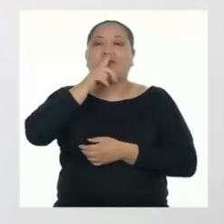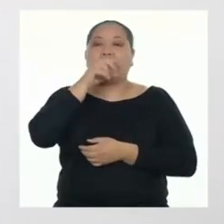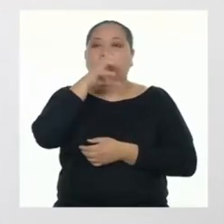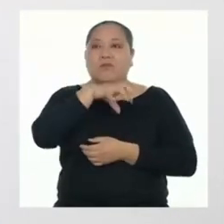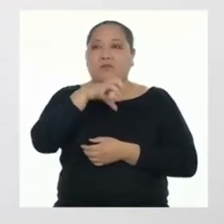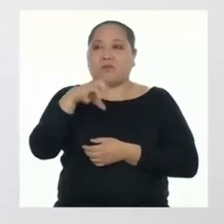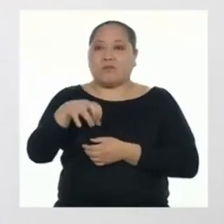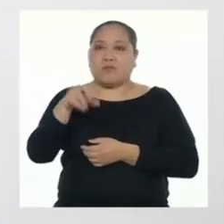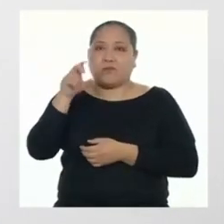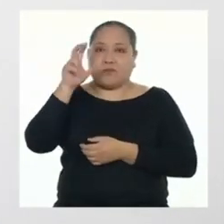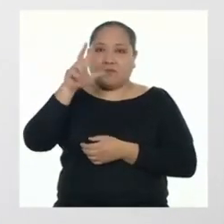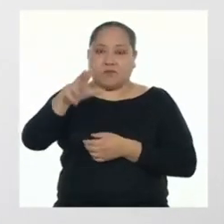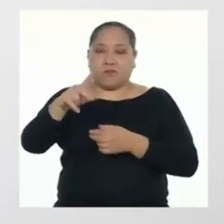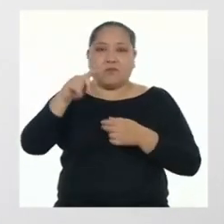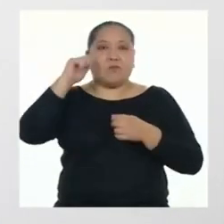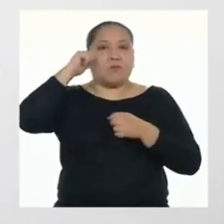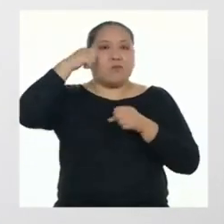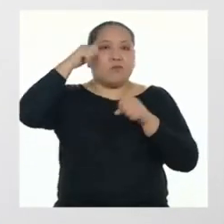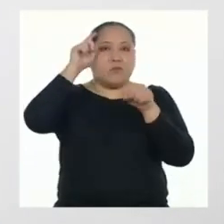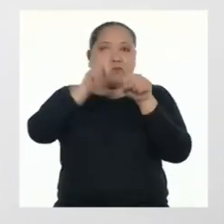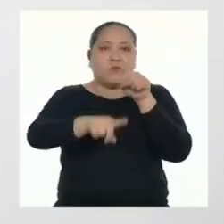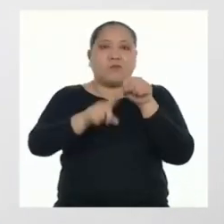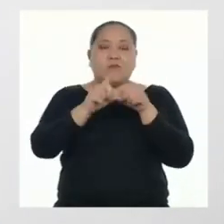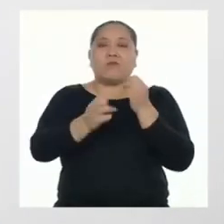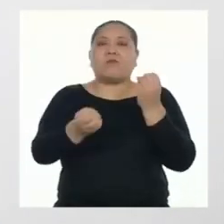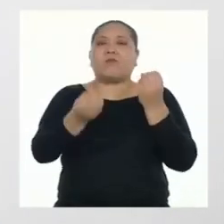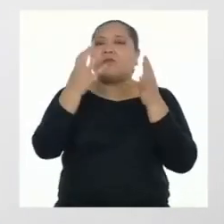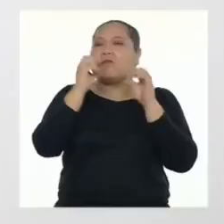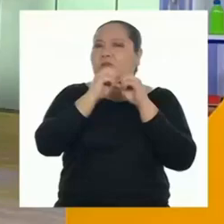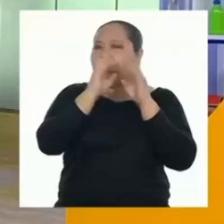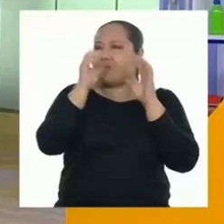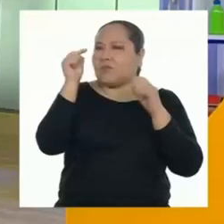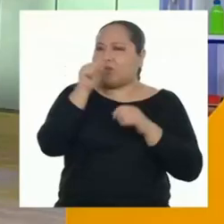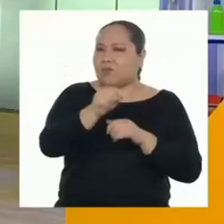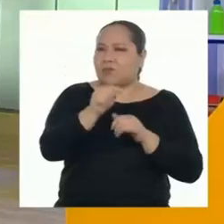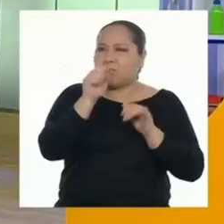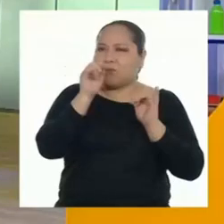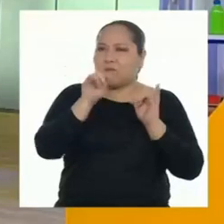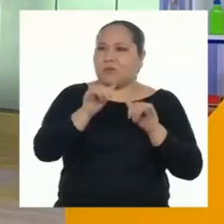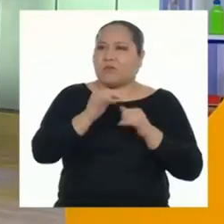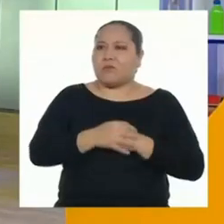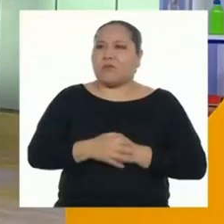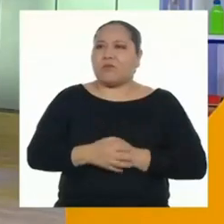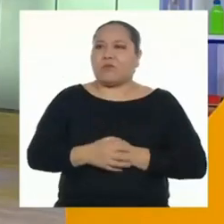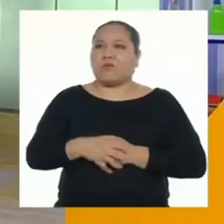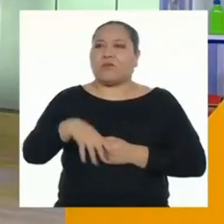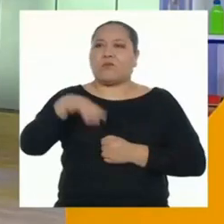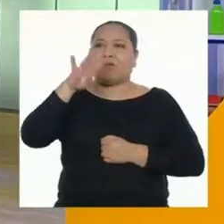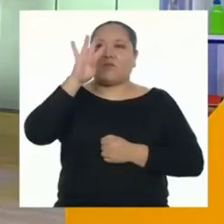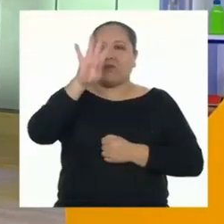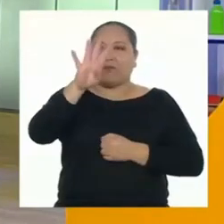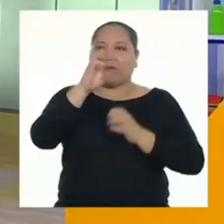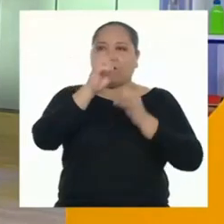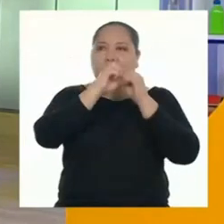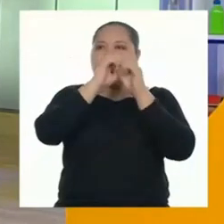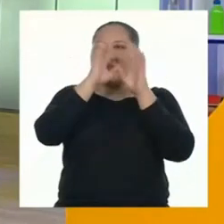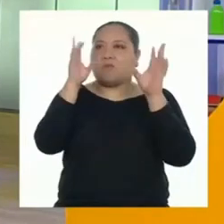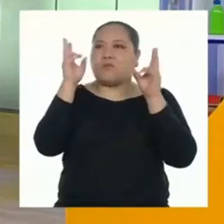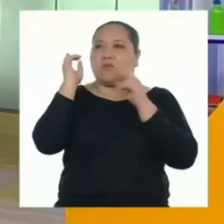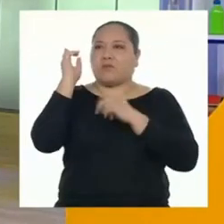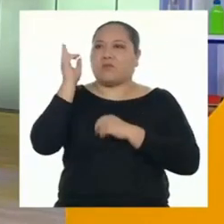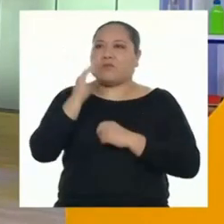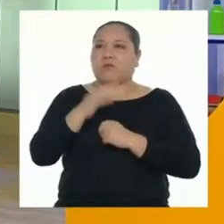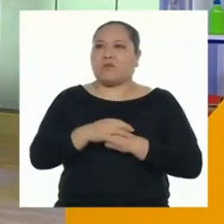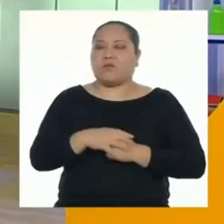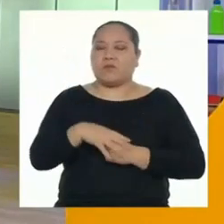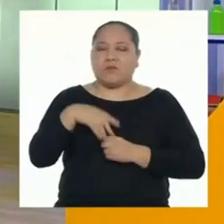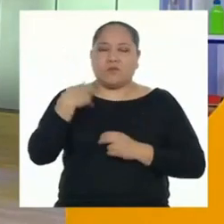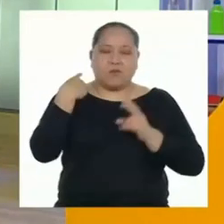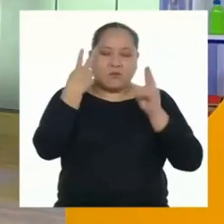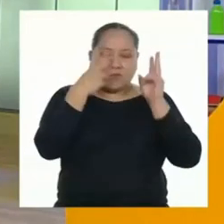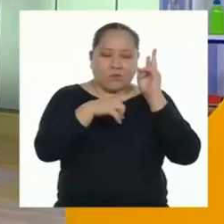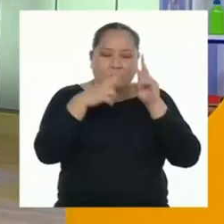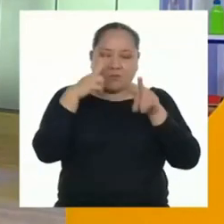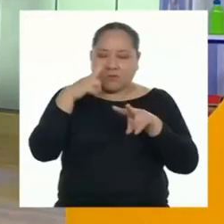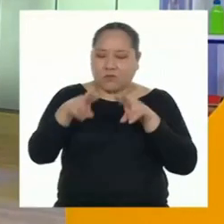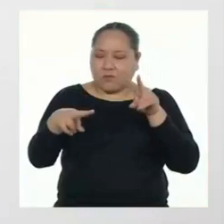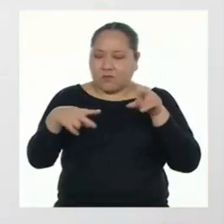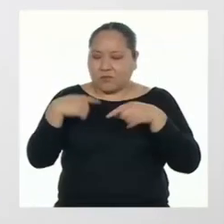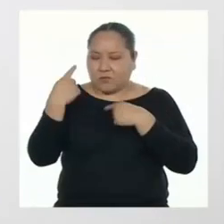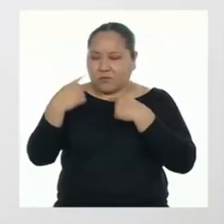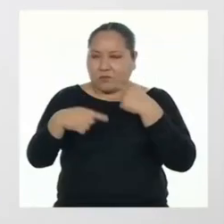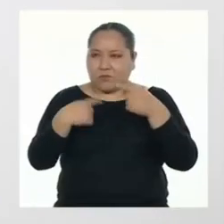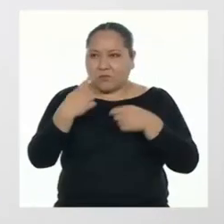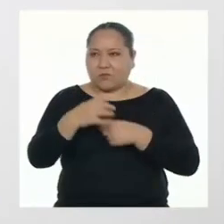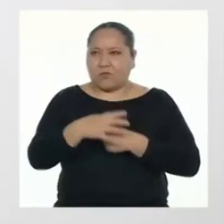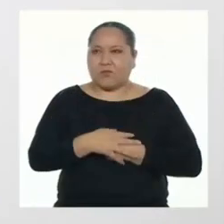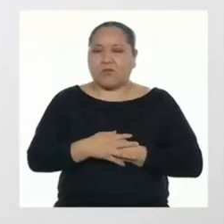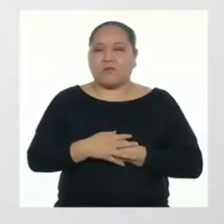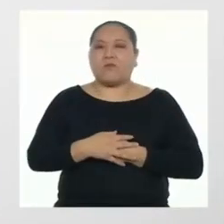agua y las 3 cebollas. ¿Cuántos días llevan ahí? Ya llevan 4 días, profesora. Las he observado día tras